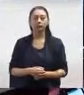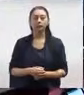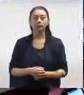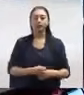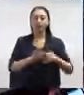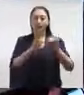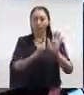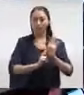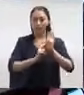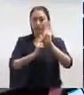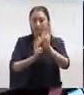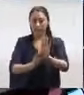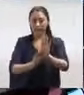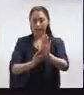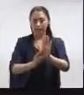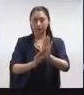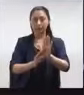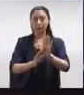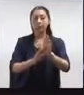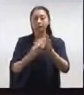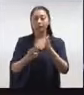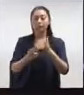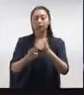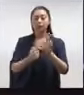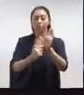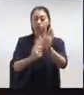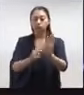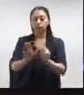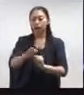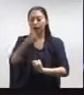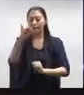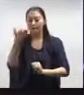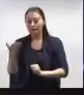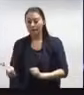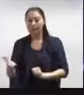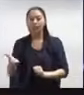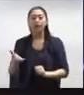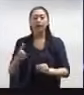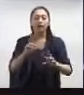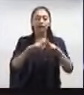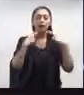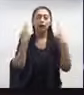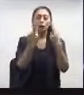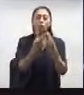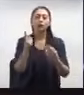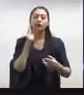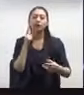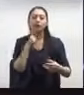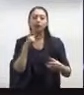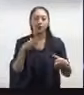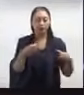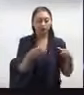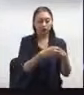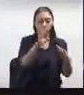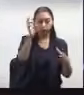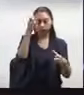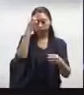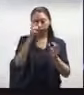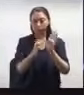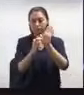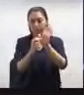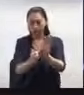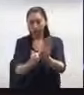Señores representantes, se hace de su conocimiento que el día de ayer en la instancia de jefe de bloque se propuso que la